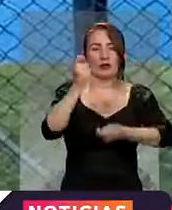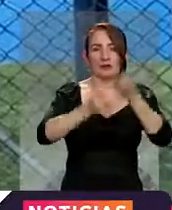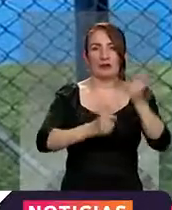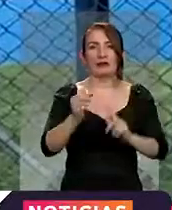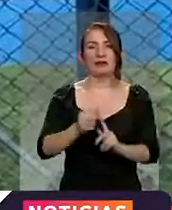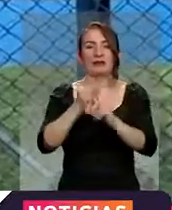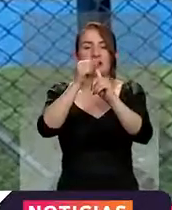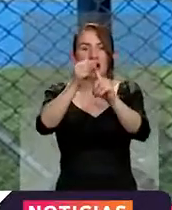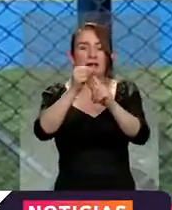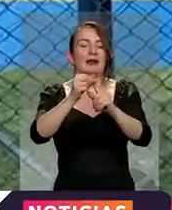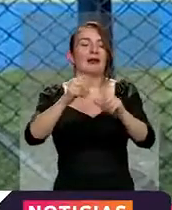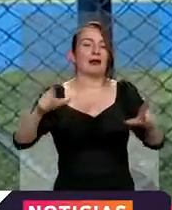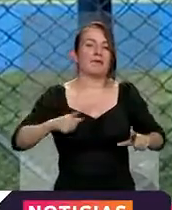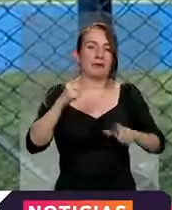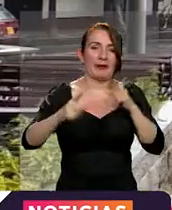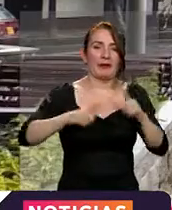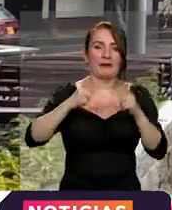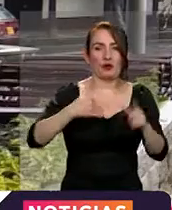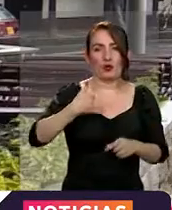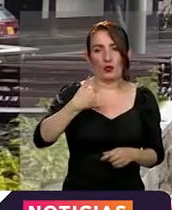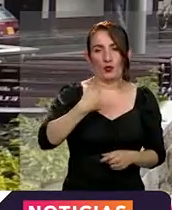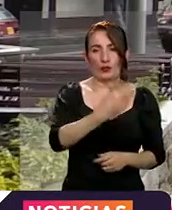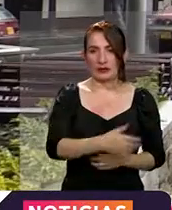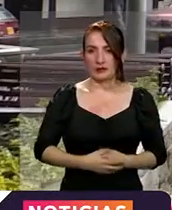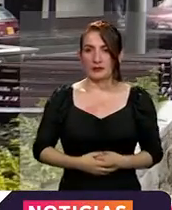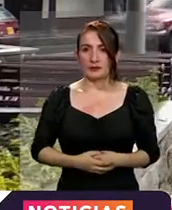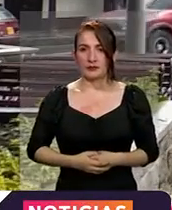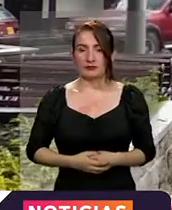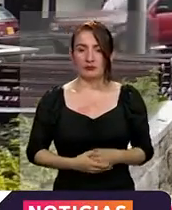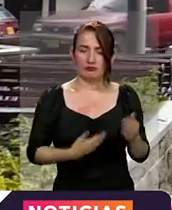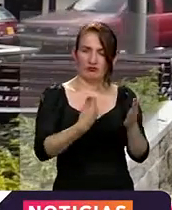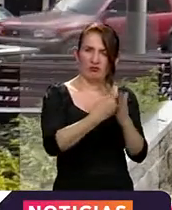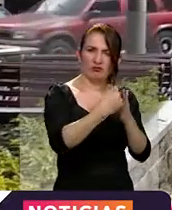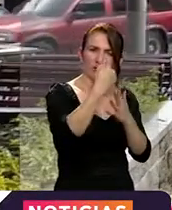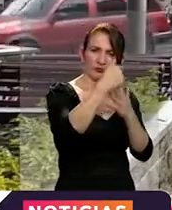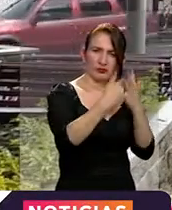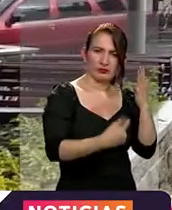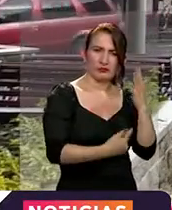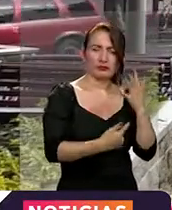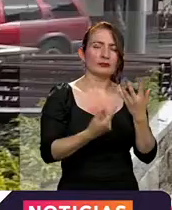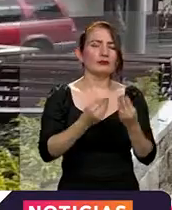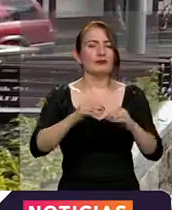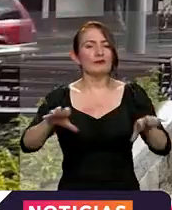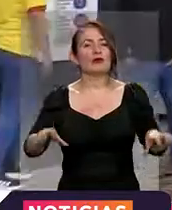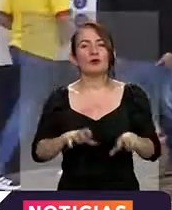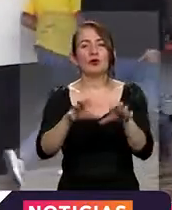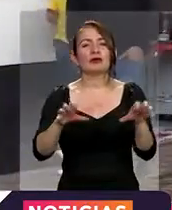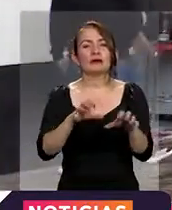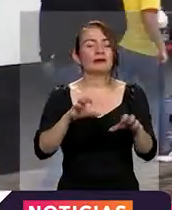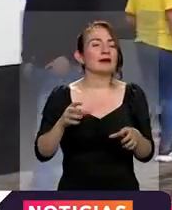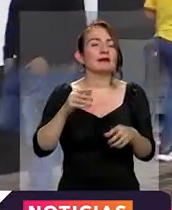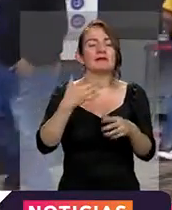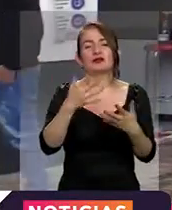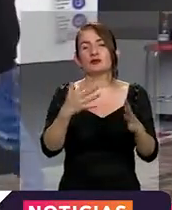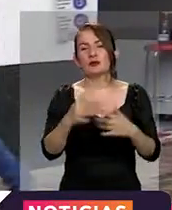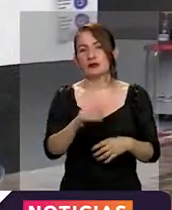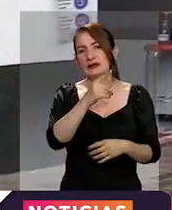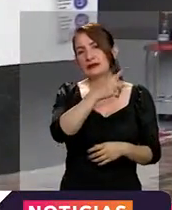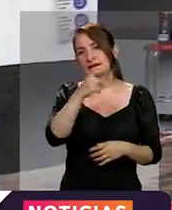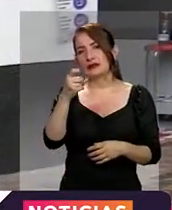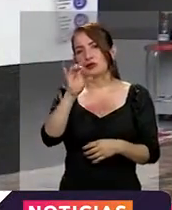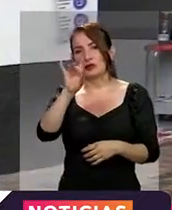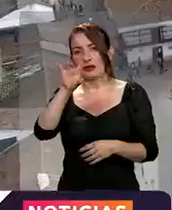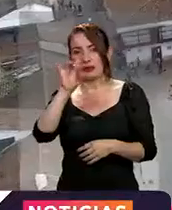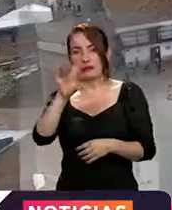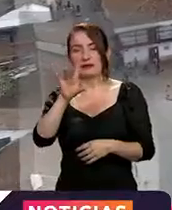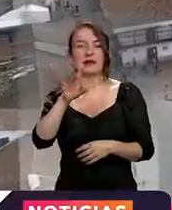priorizando los emprendimientos de nuestro país. Dentro de los requisitos, se establece que la base de operación esté dentro de los 115 municipios